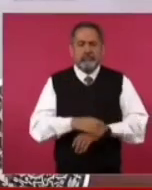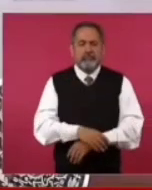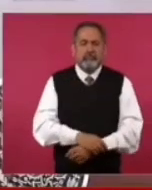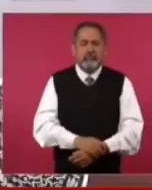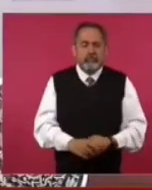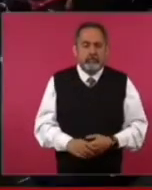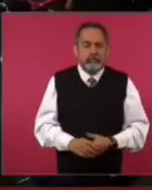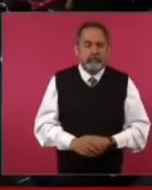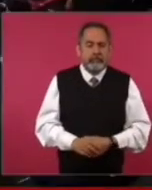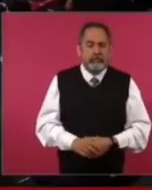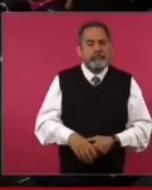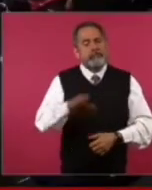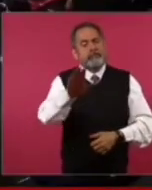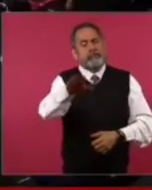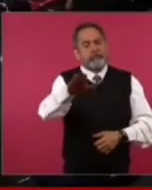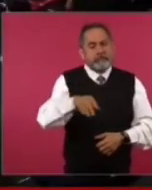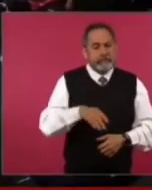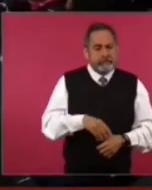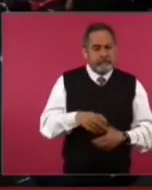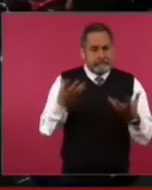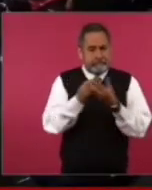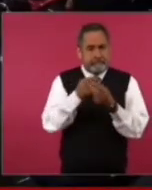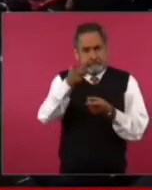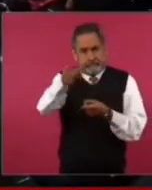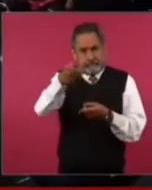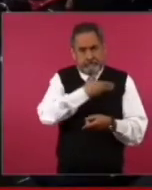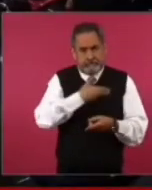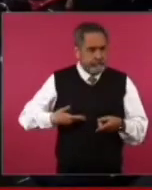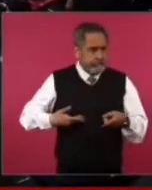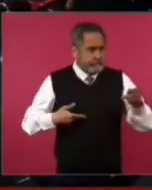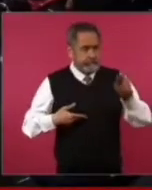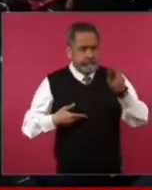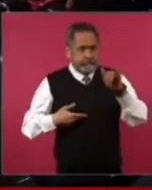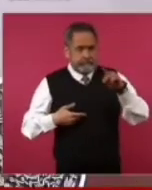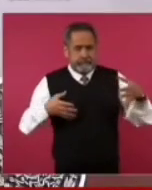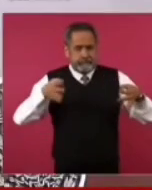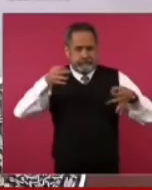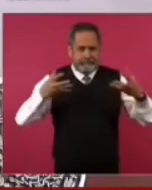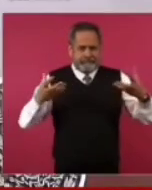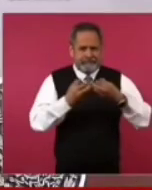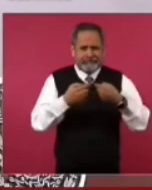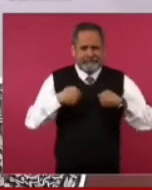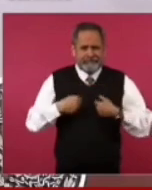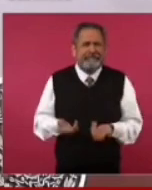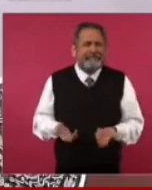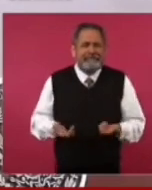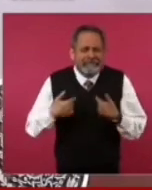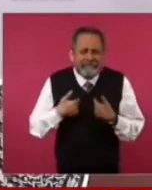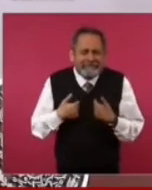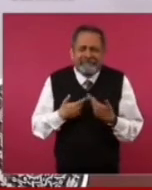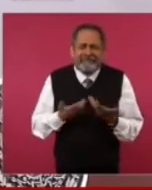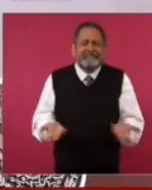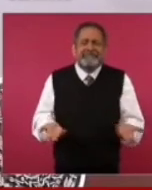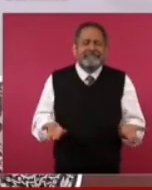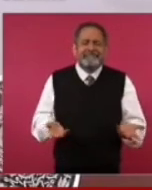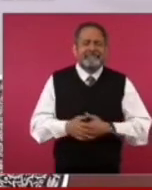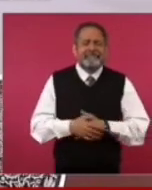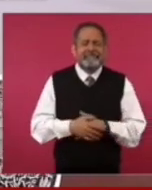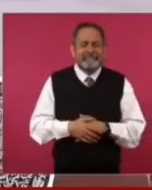Entonces se descartaría una reunión con la ministra presidenta yo no con usted tengo ya